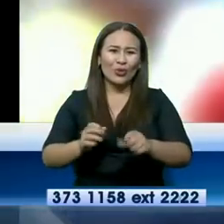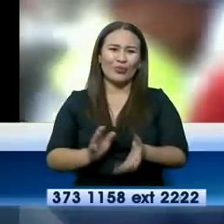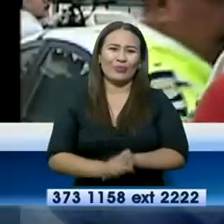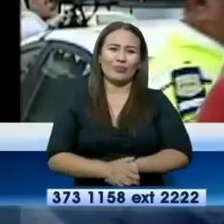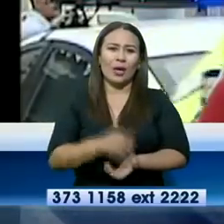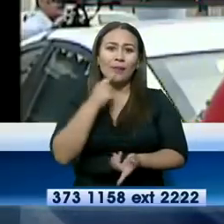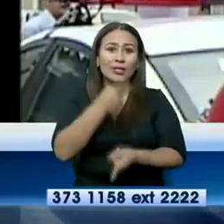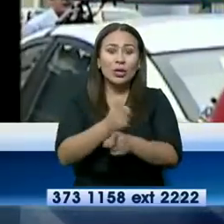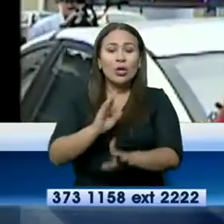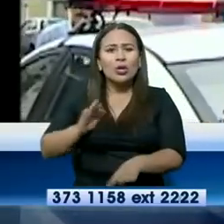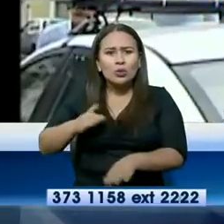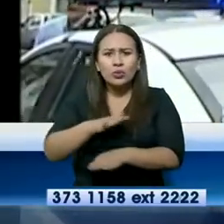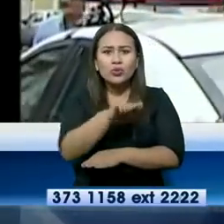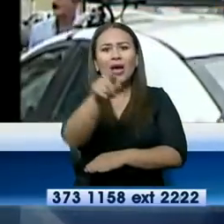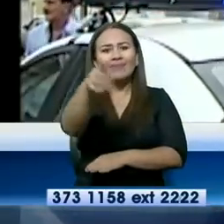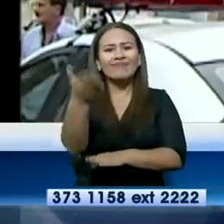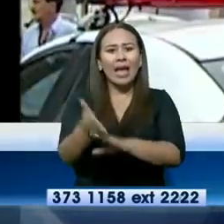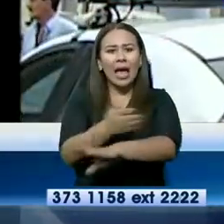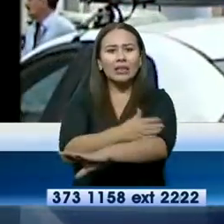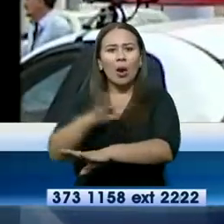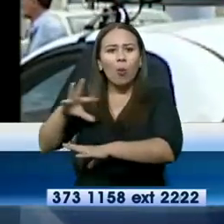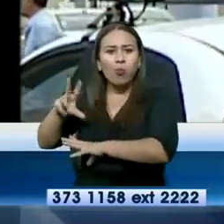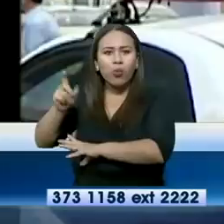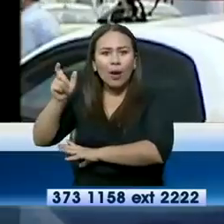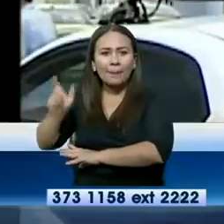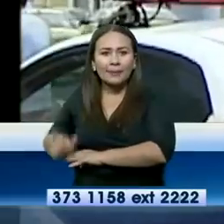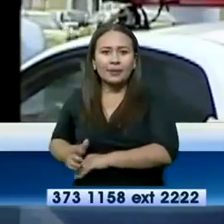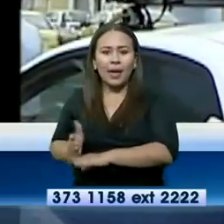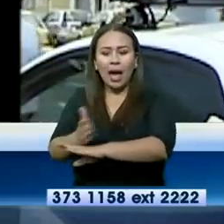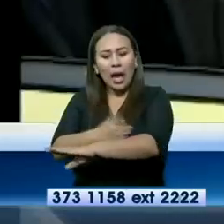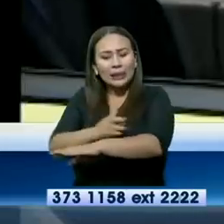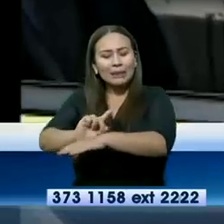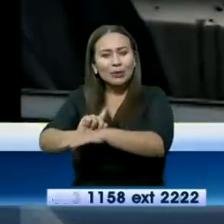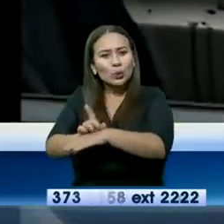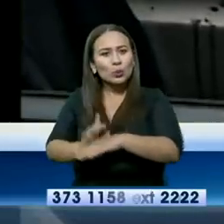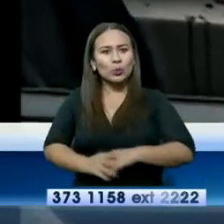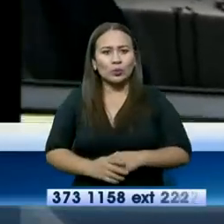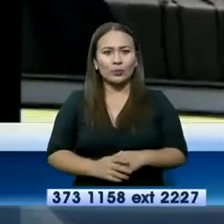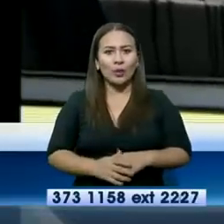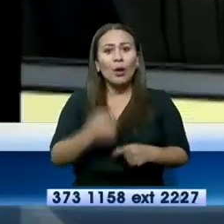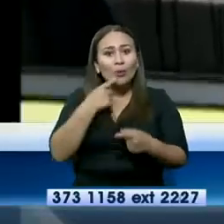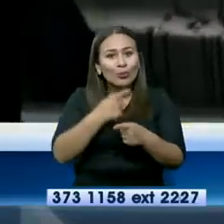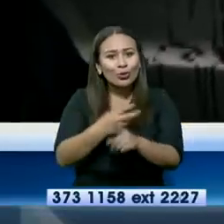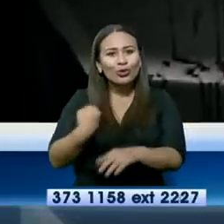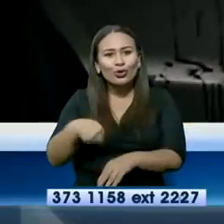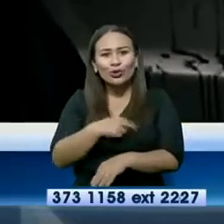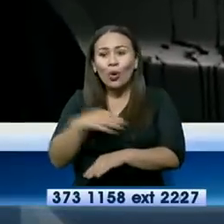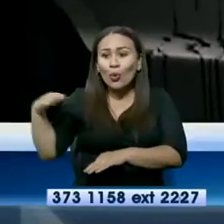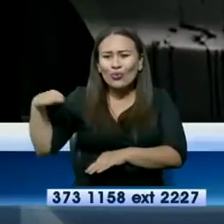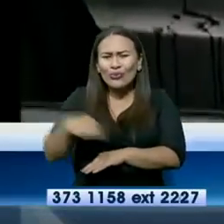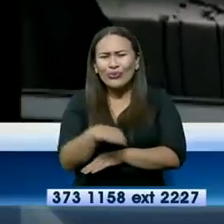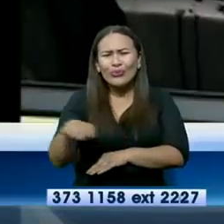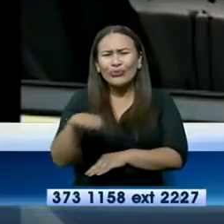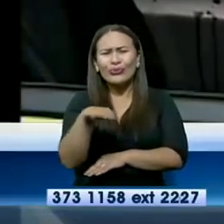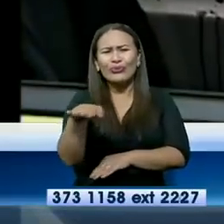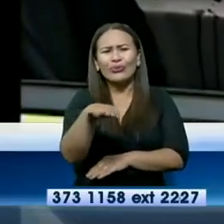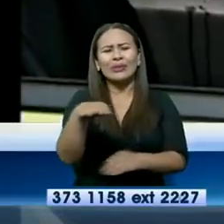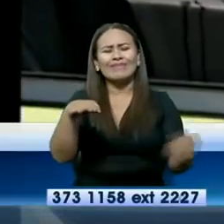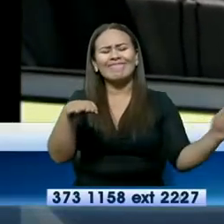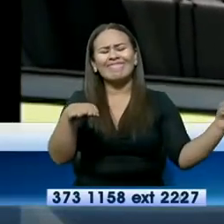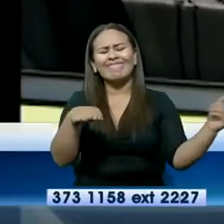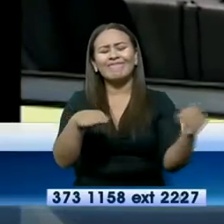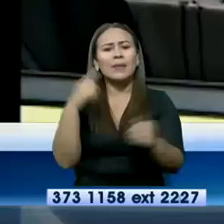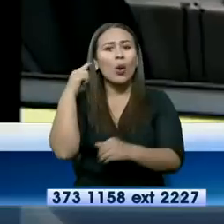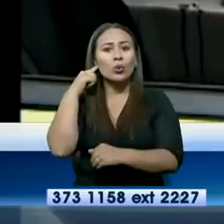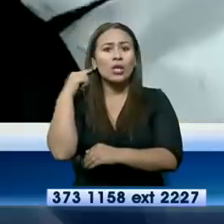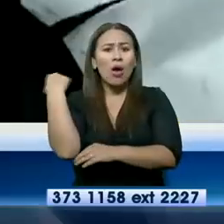Que había causado un robo a una persona en minutos antes, razón por la cual el personal policial realiza el encendido de balizas